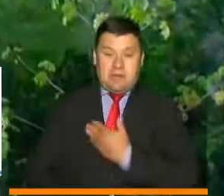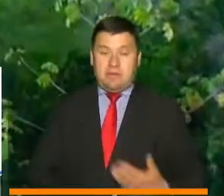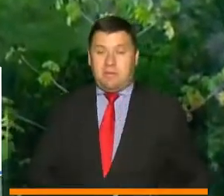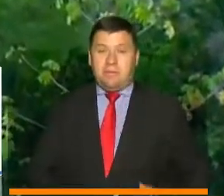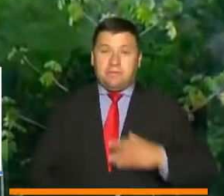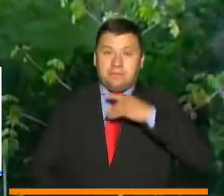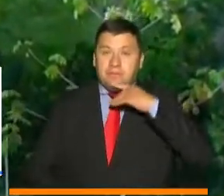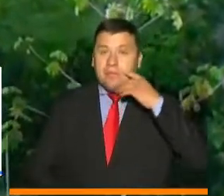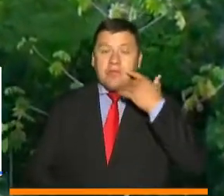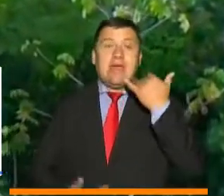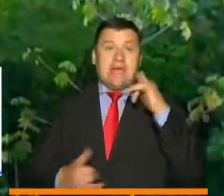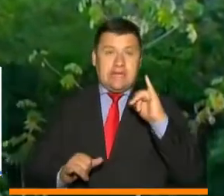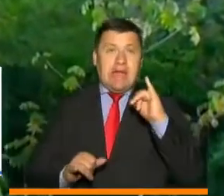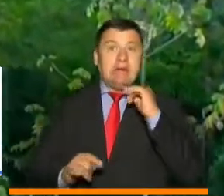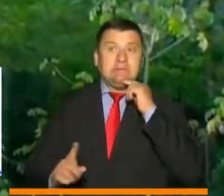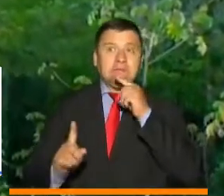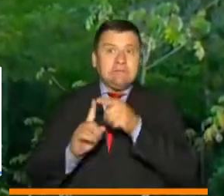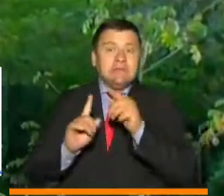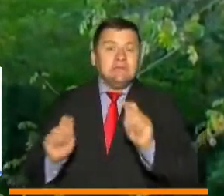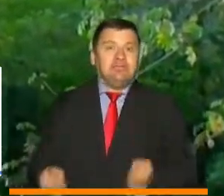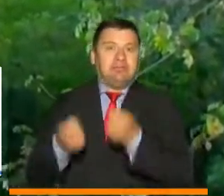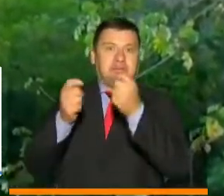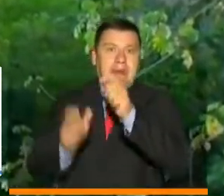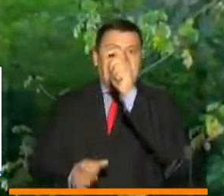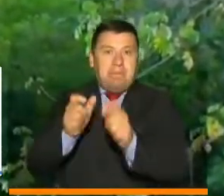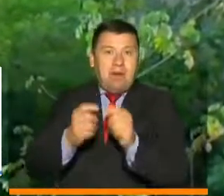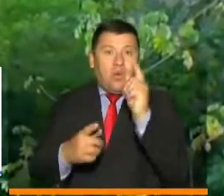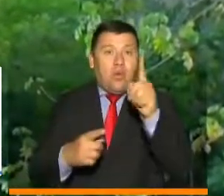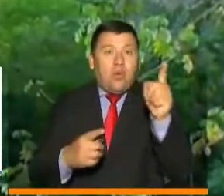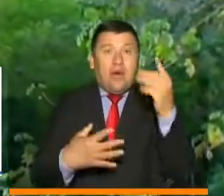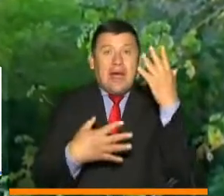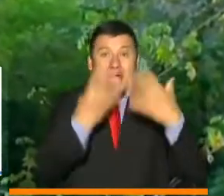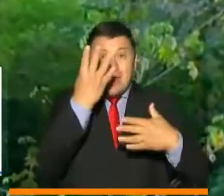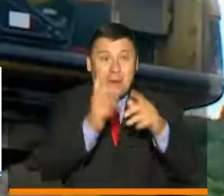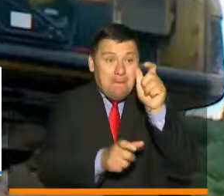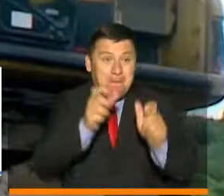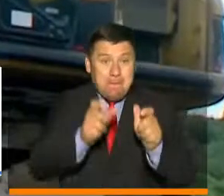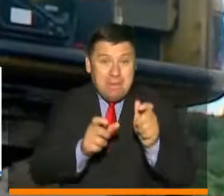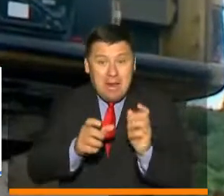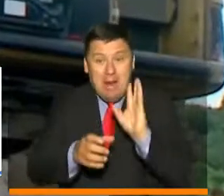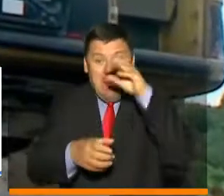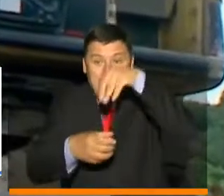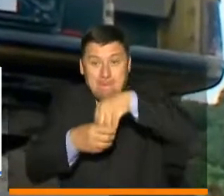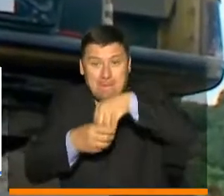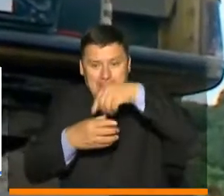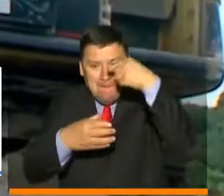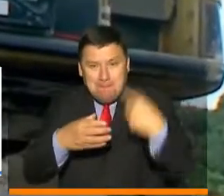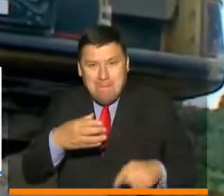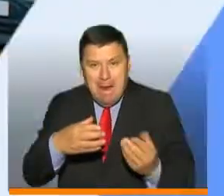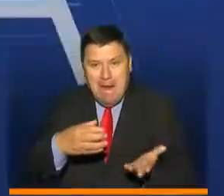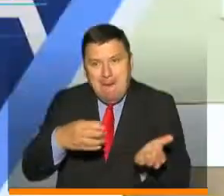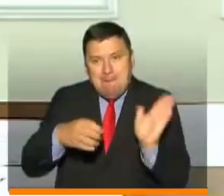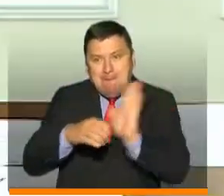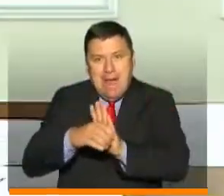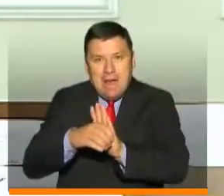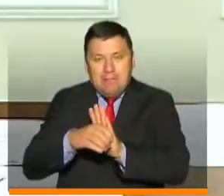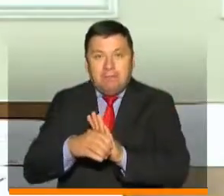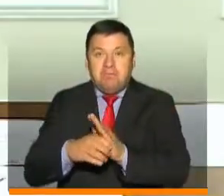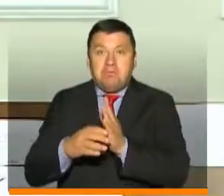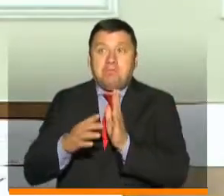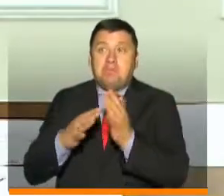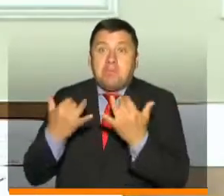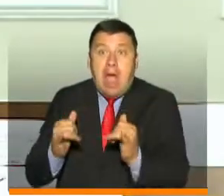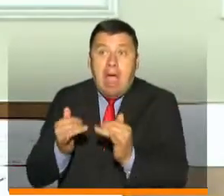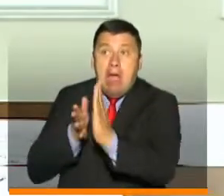Presidente Duque confirma el rescate con vida de 14 mineros que permanecían atrapados en el departamento de Bolívar. Me acaban